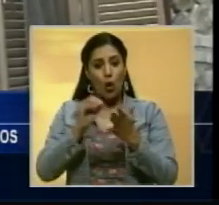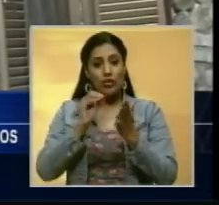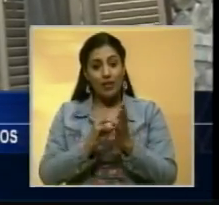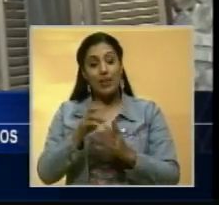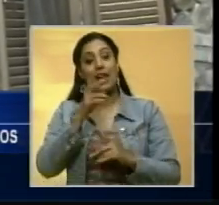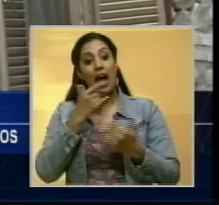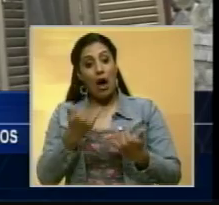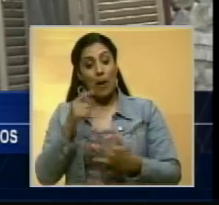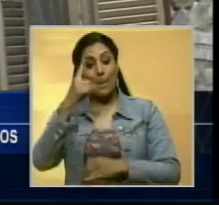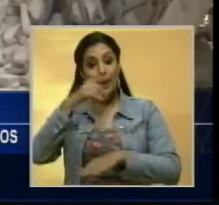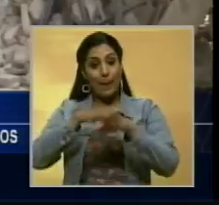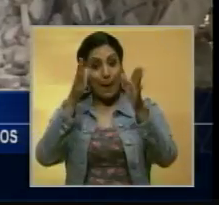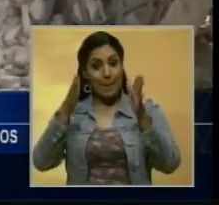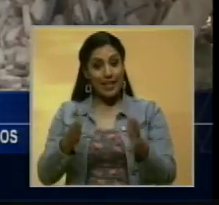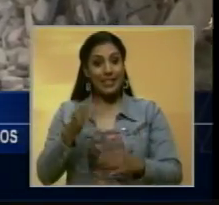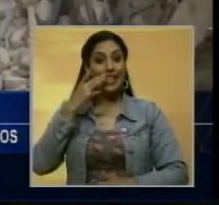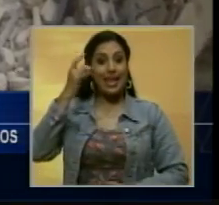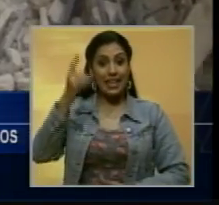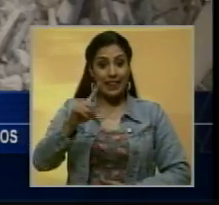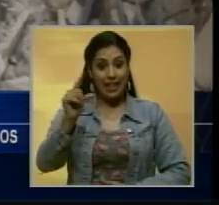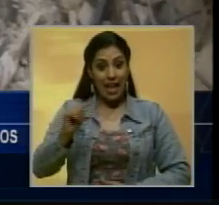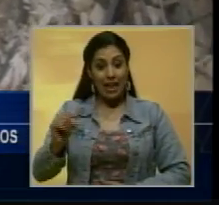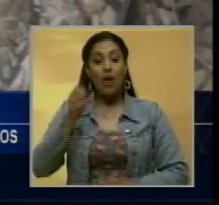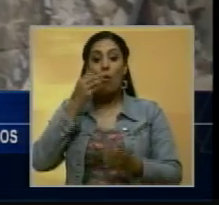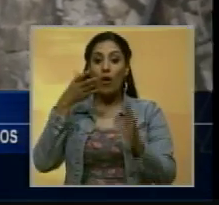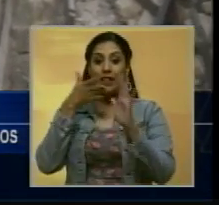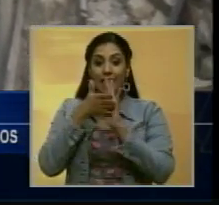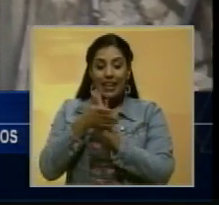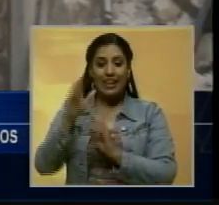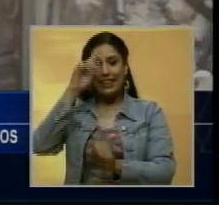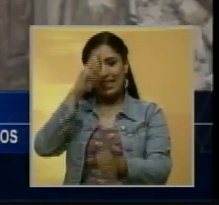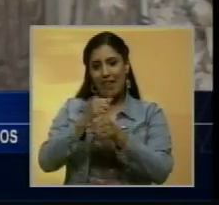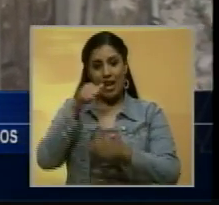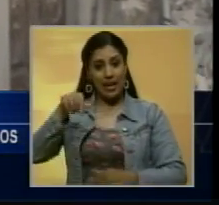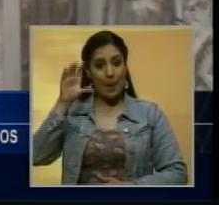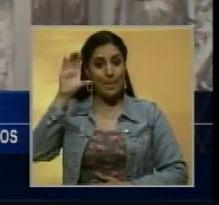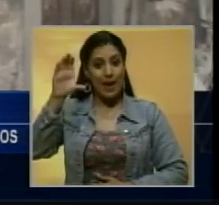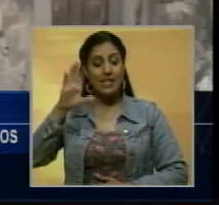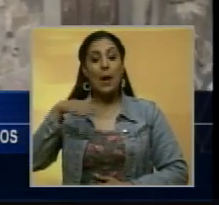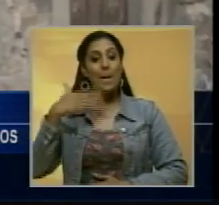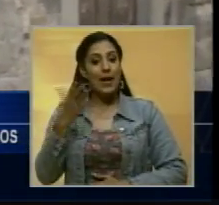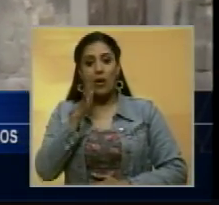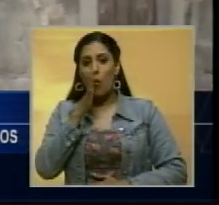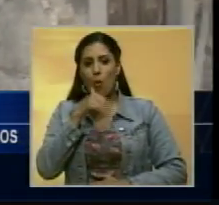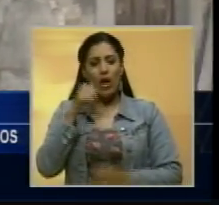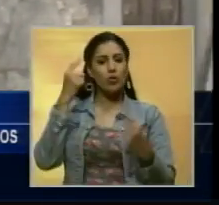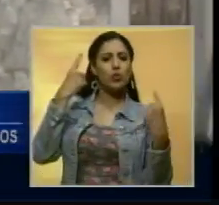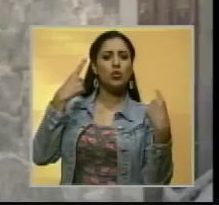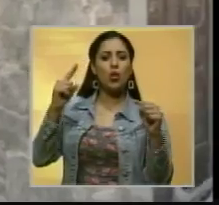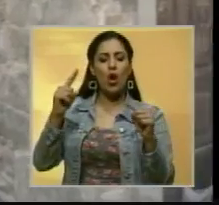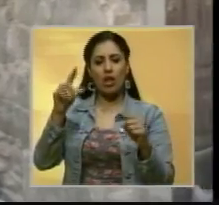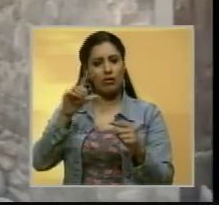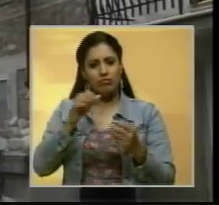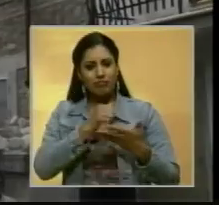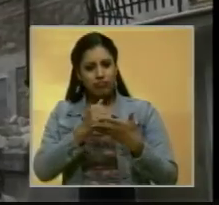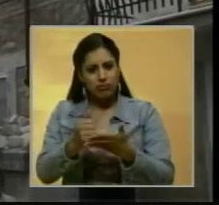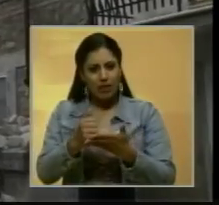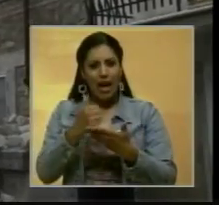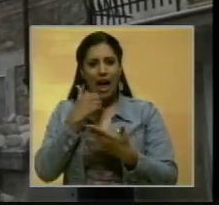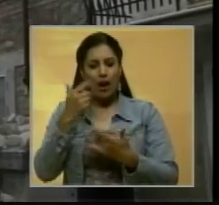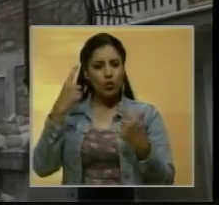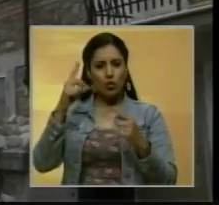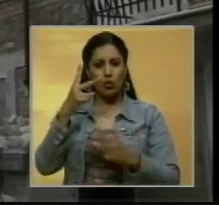primer ministro italiano, Matteo Renzi, aseguró que se está trabajando en el país para no dejar a ninguna persona o